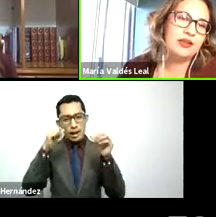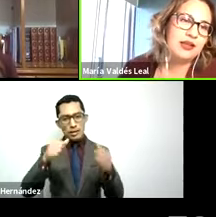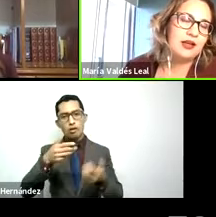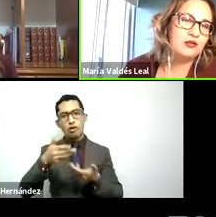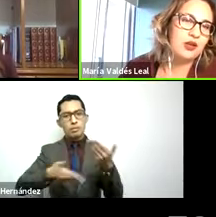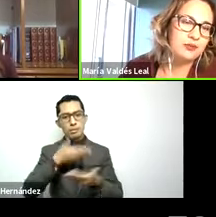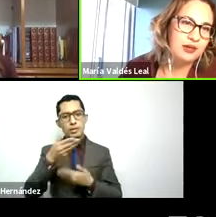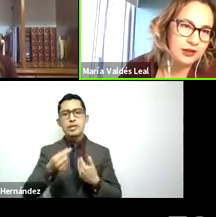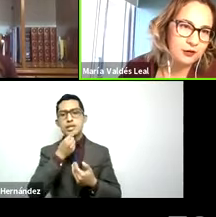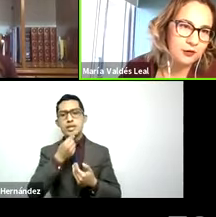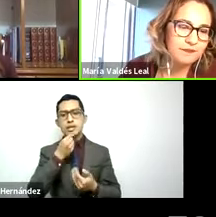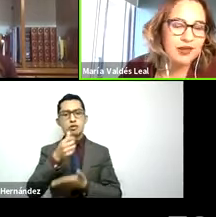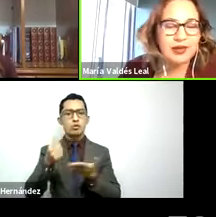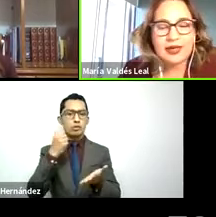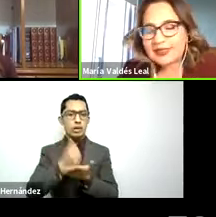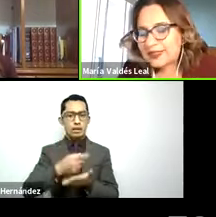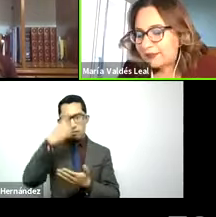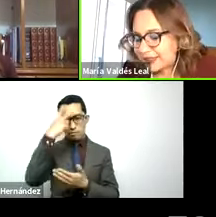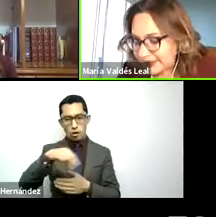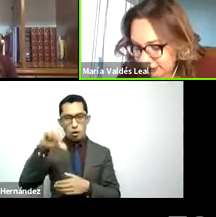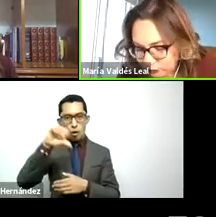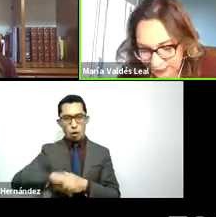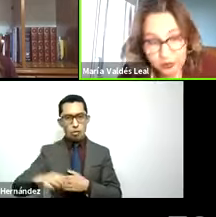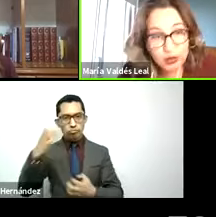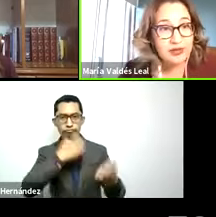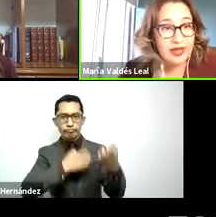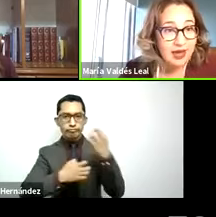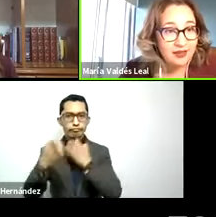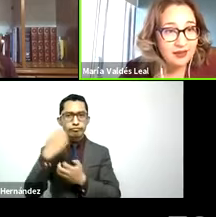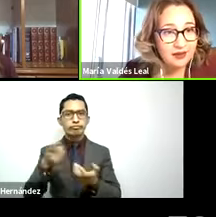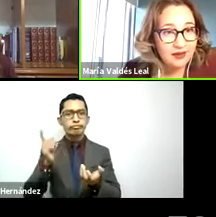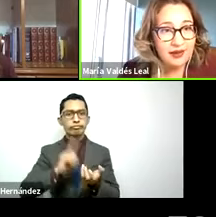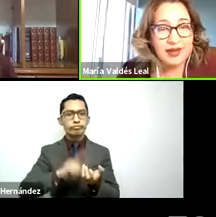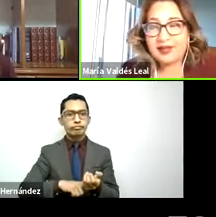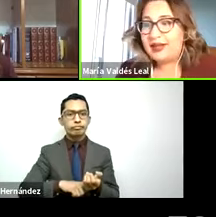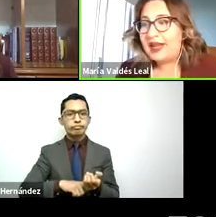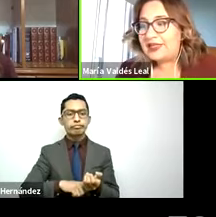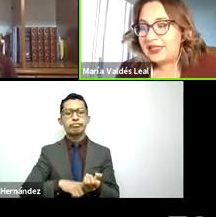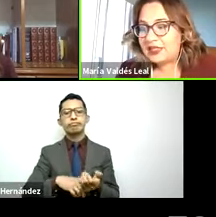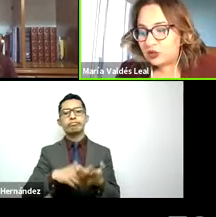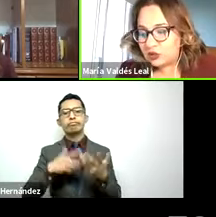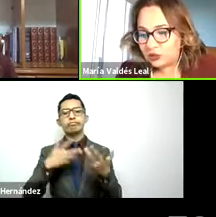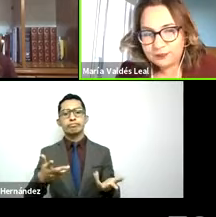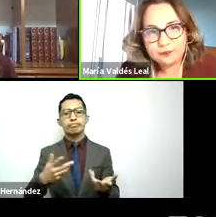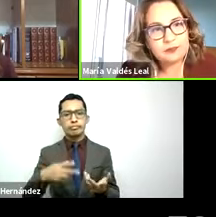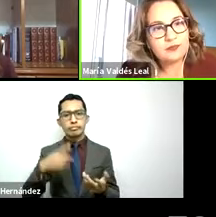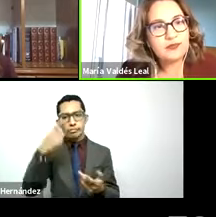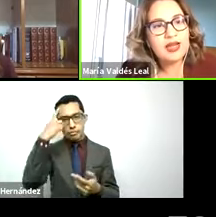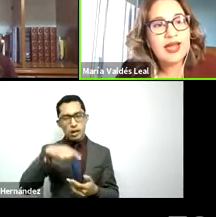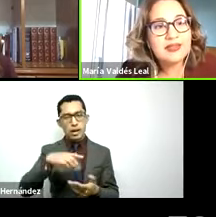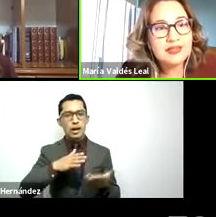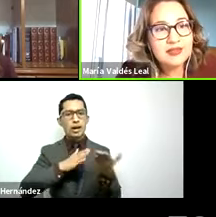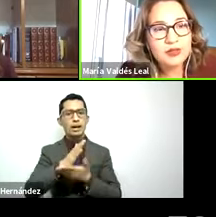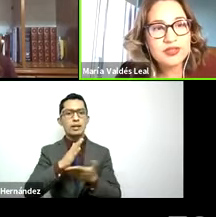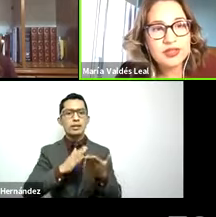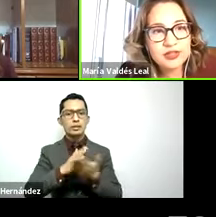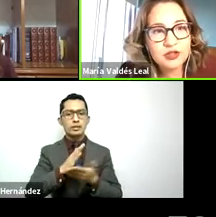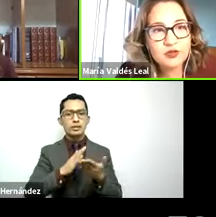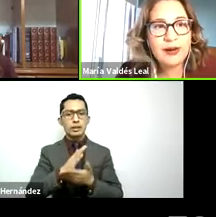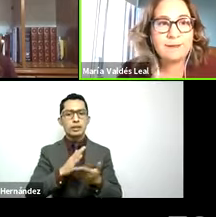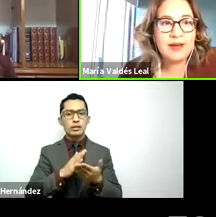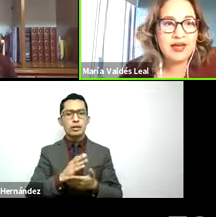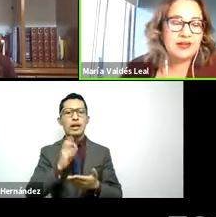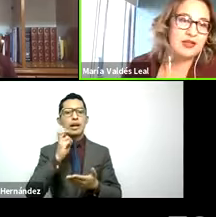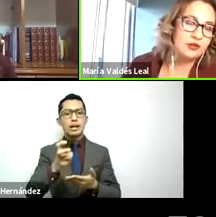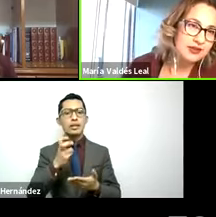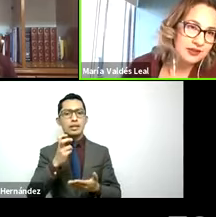Convivencia Infantil de la Ciudad de México, que establecían una prioridad en el acceso a este tipo de